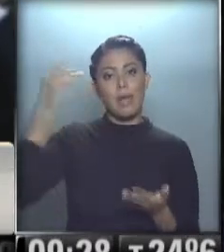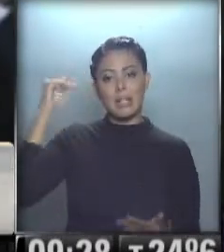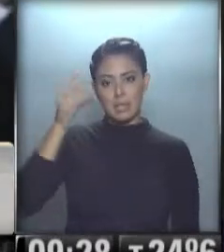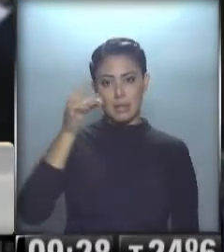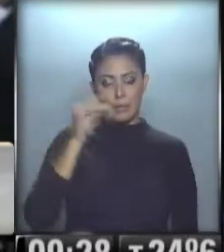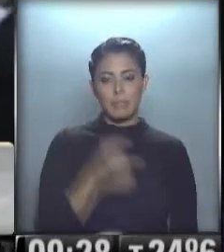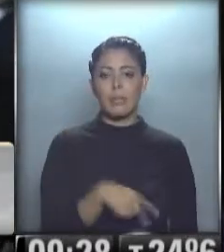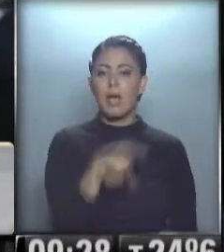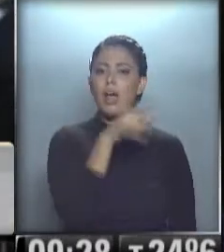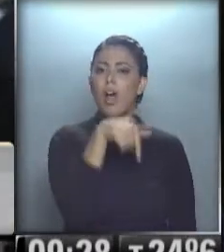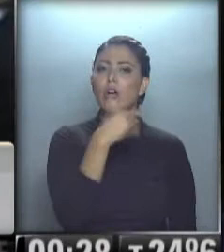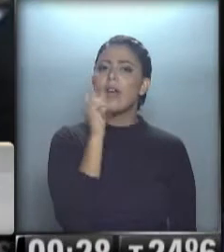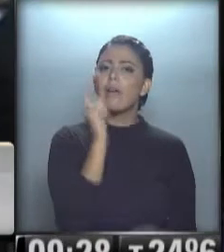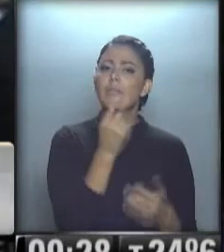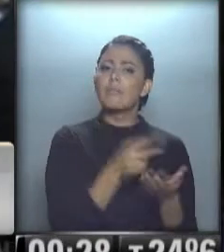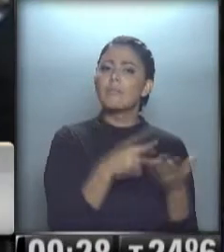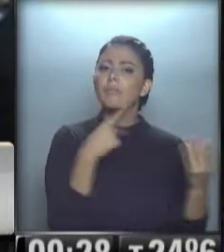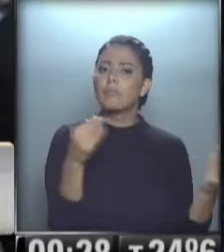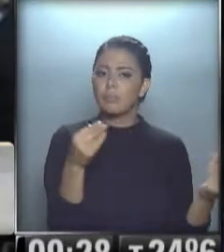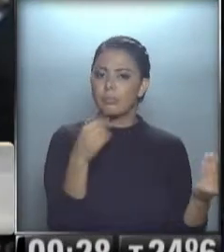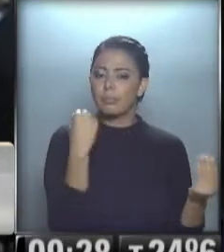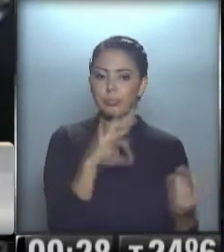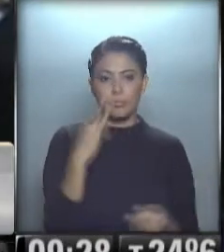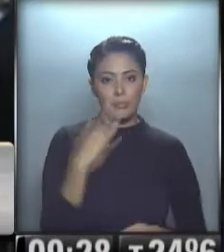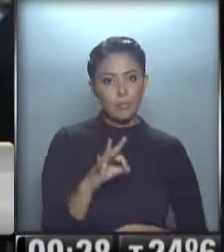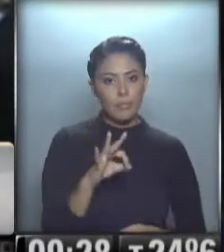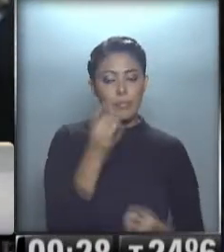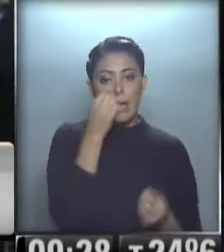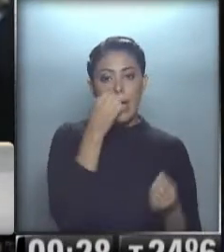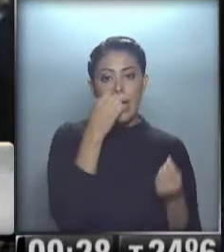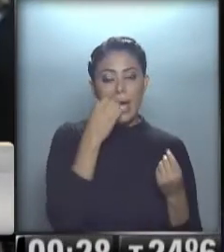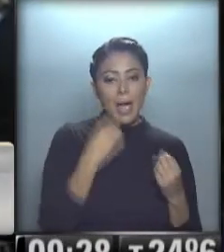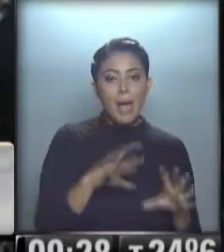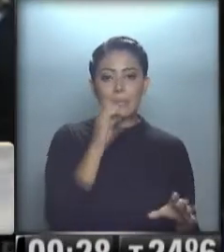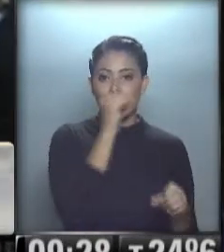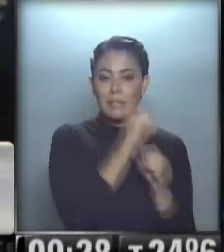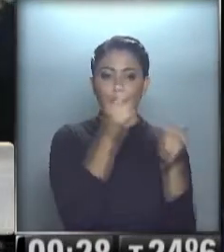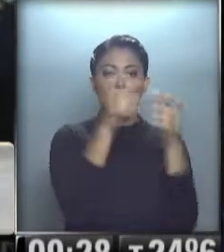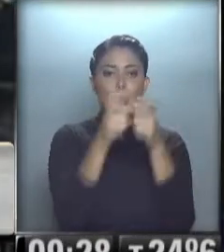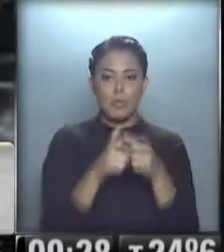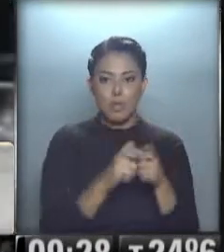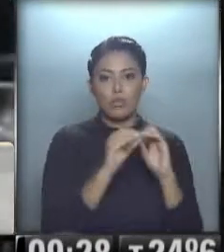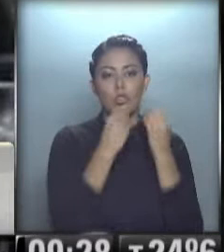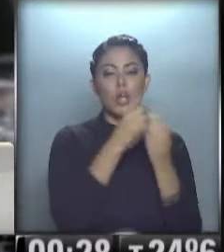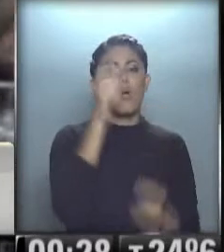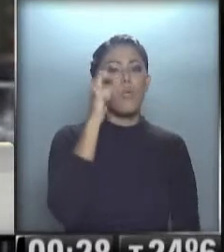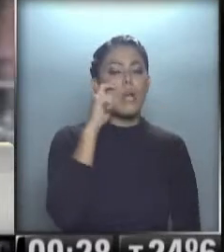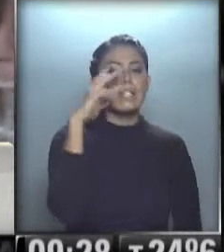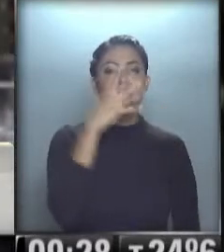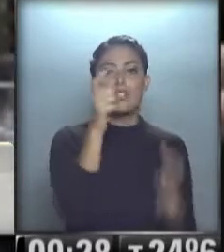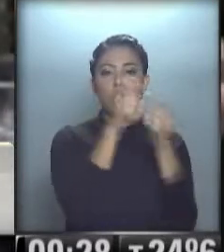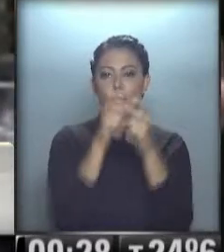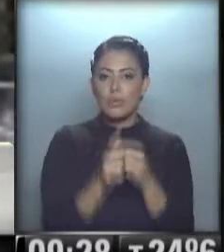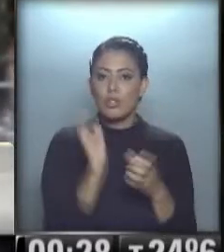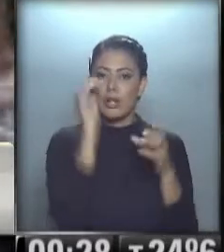que tiene que ratificar ahora tiene que empezar a trabajar en las comisiones 45 comisiones tiene la cámara de